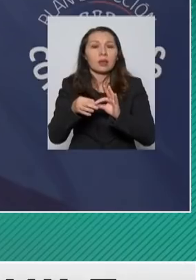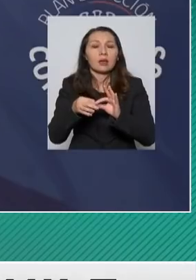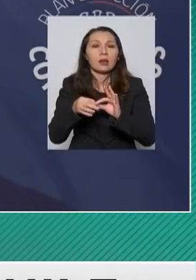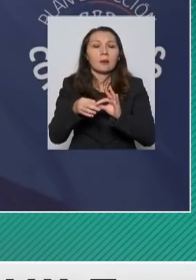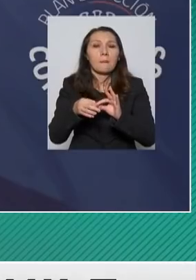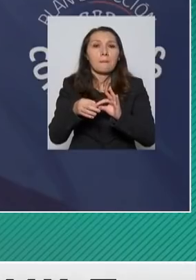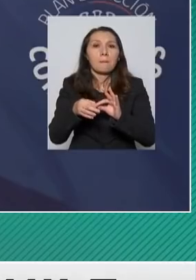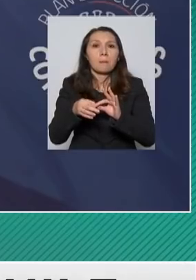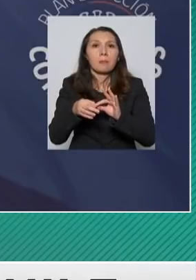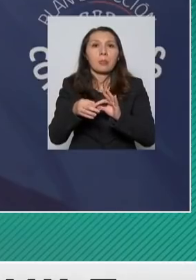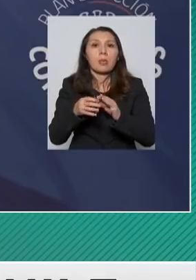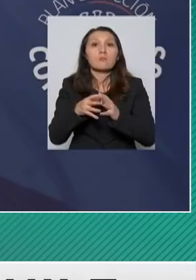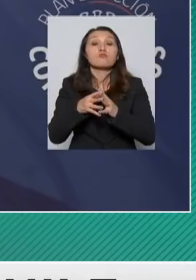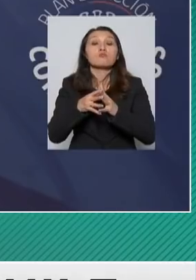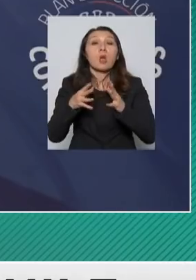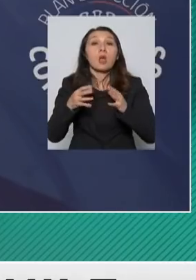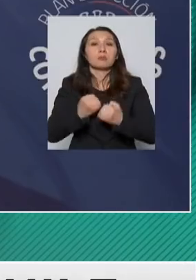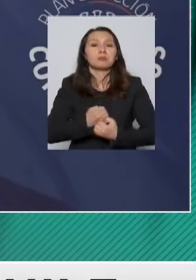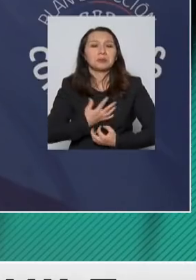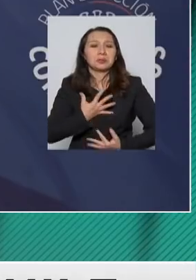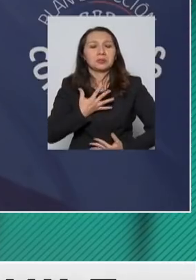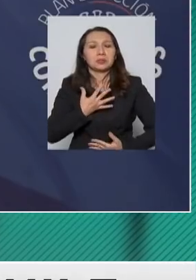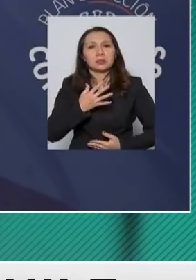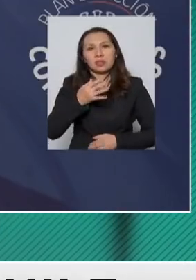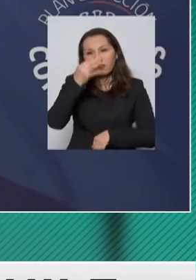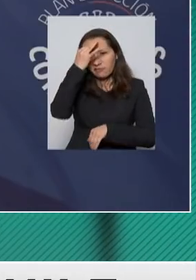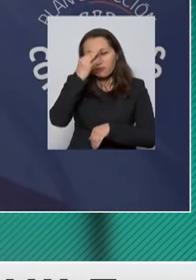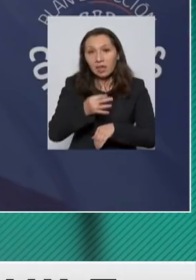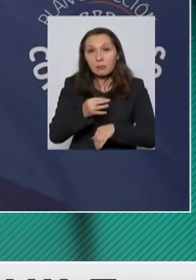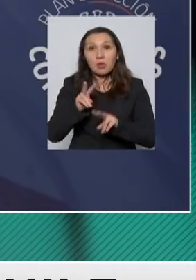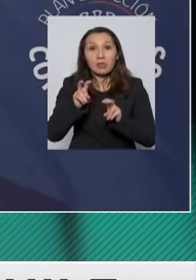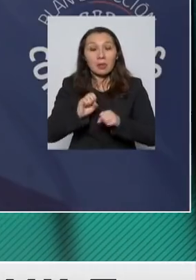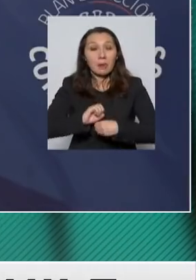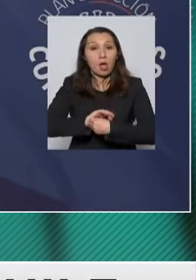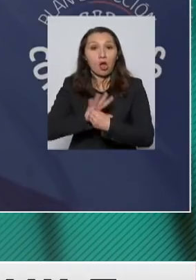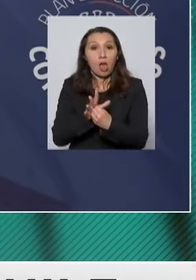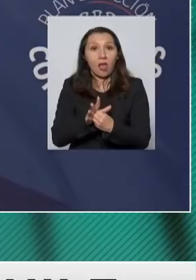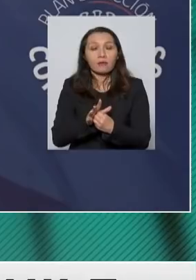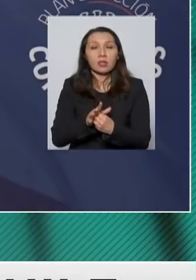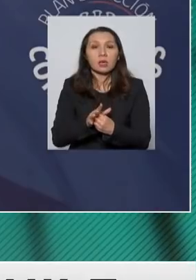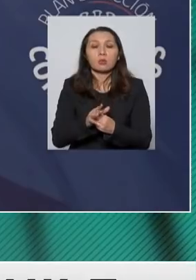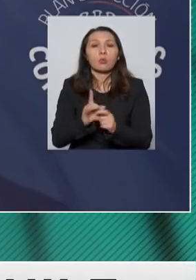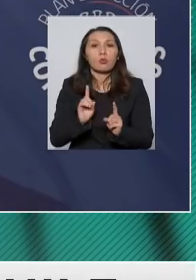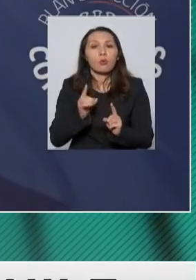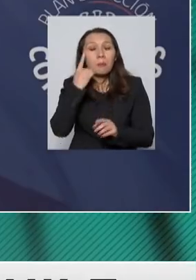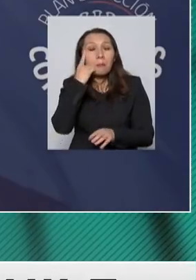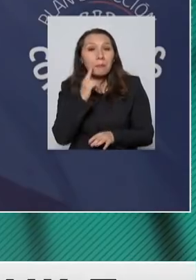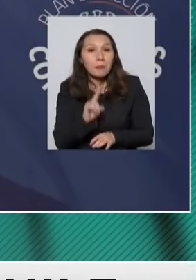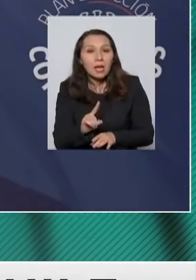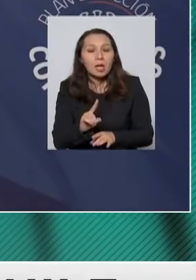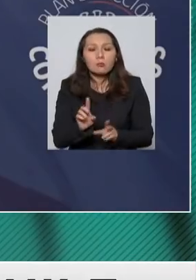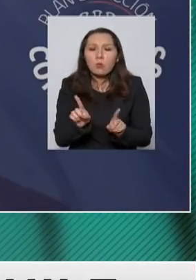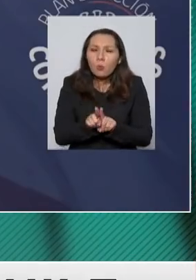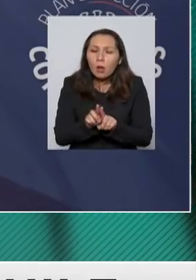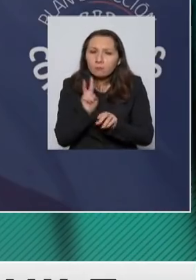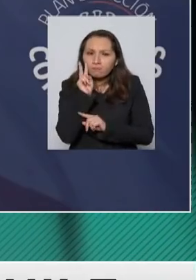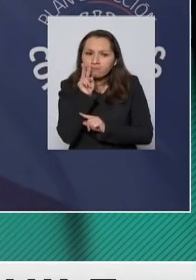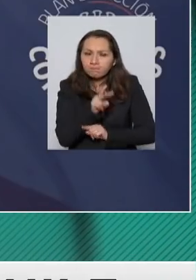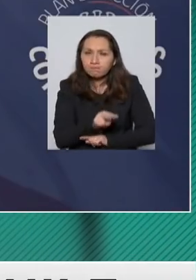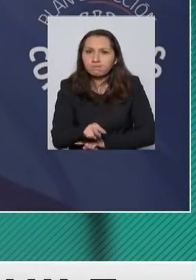esta sobreinfección, voy a decir, por coronavirus. Sin embargo, hay que estar